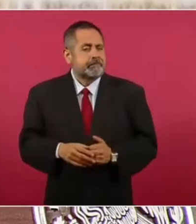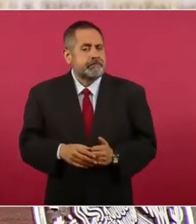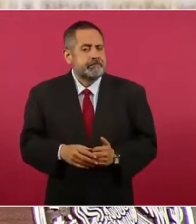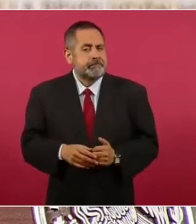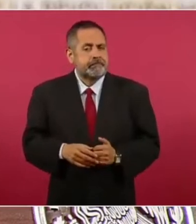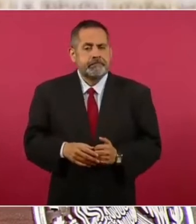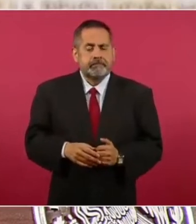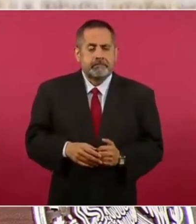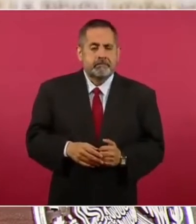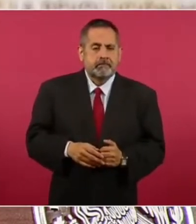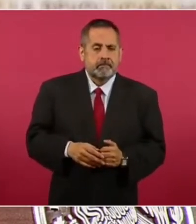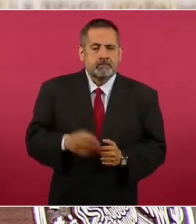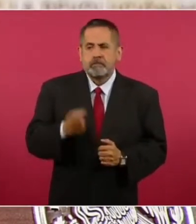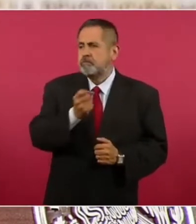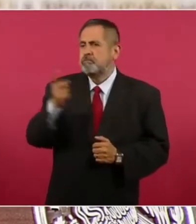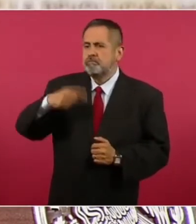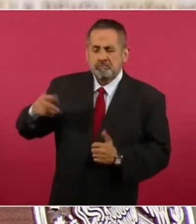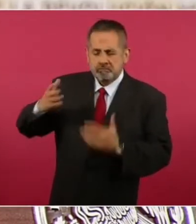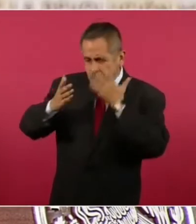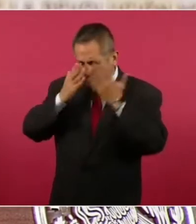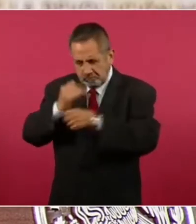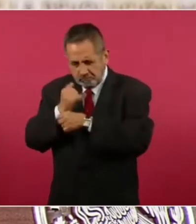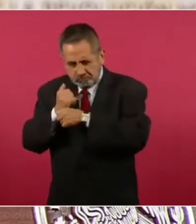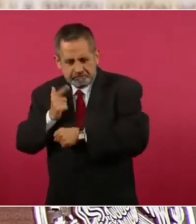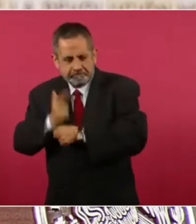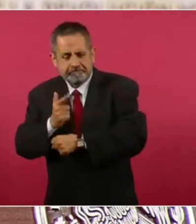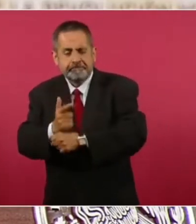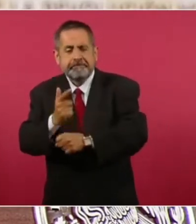hay estudios,